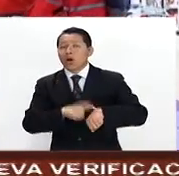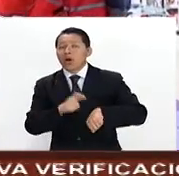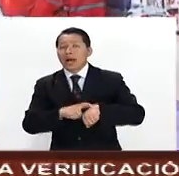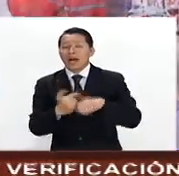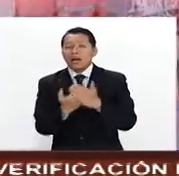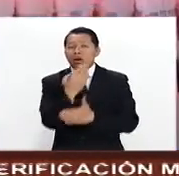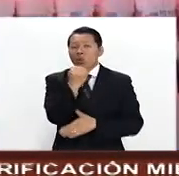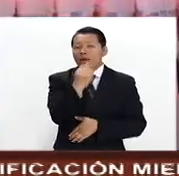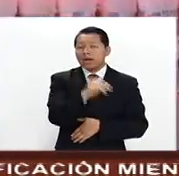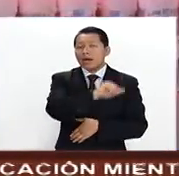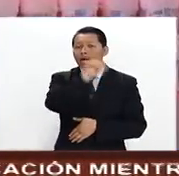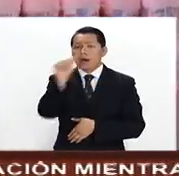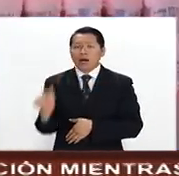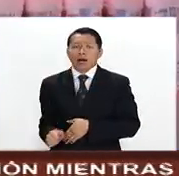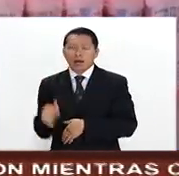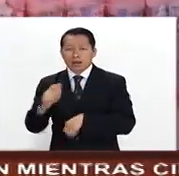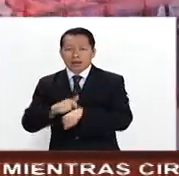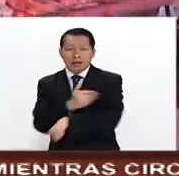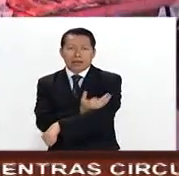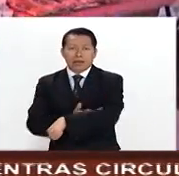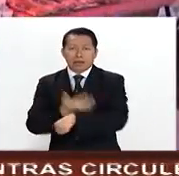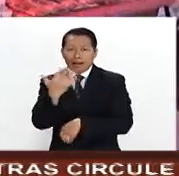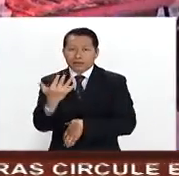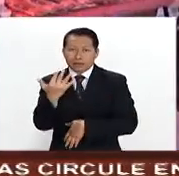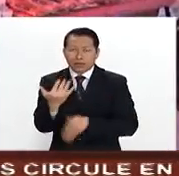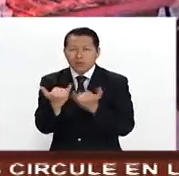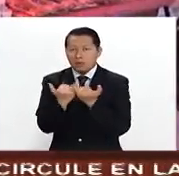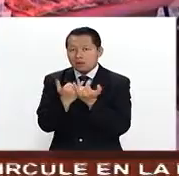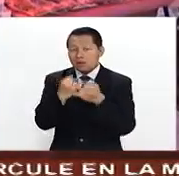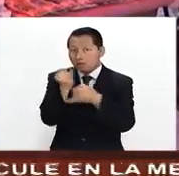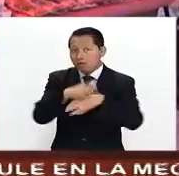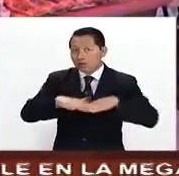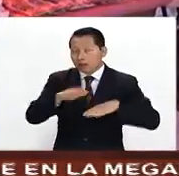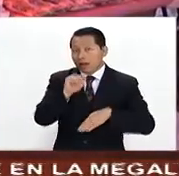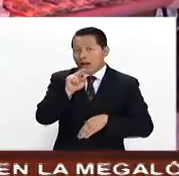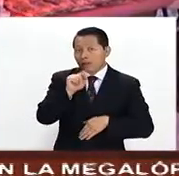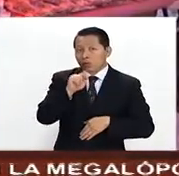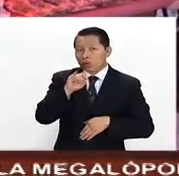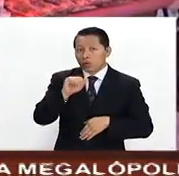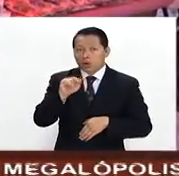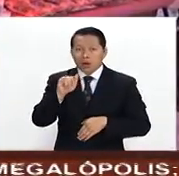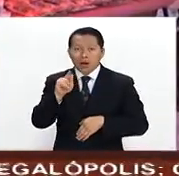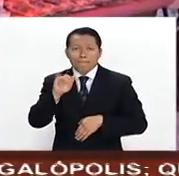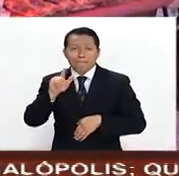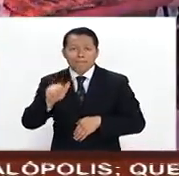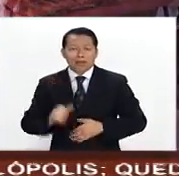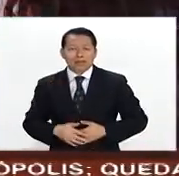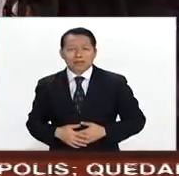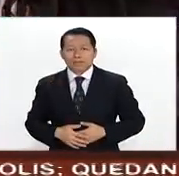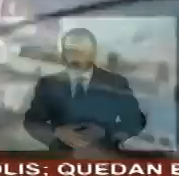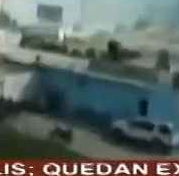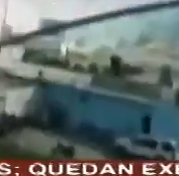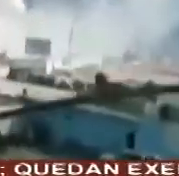de 9 de la mañana a 5 de la tarde. Con información de Antonio López, México al Día.